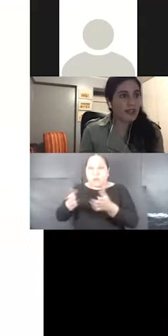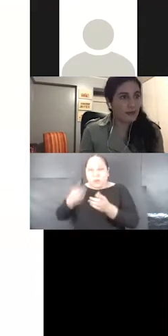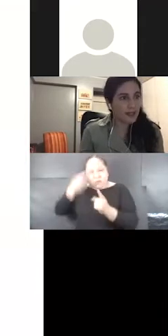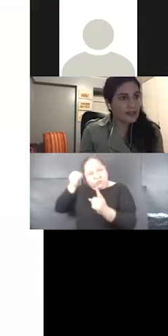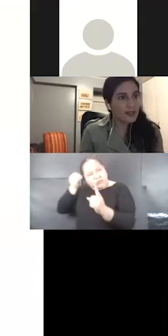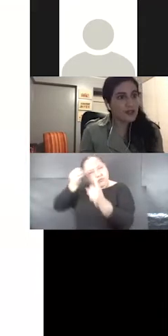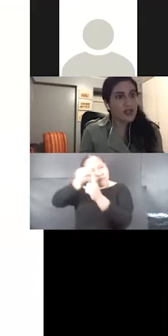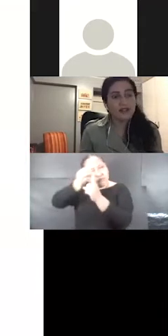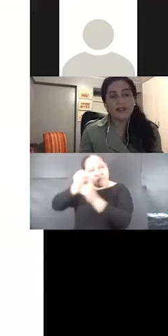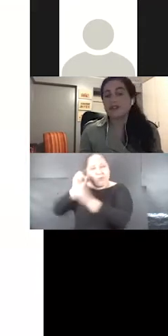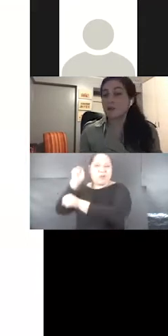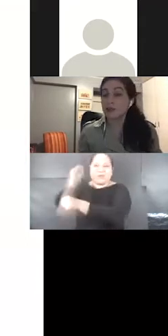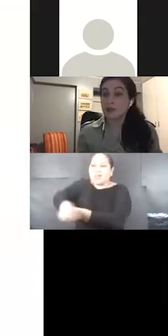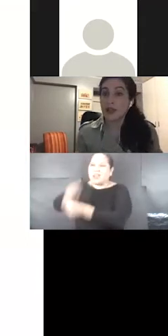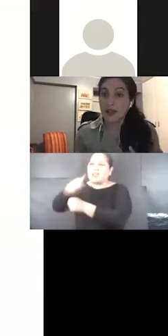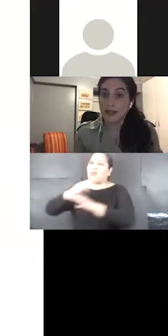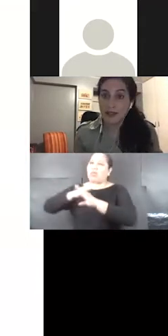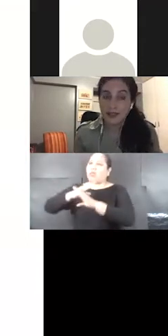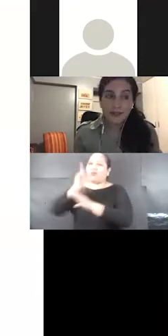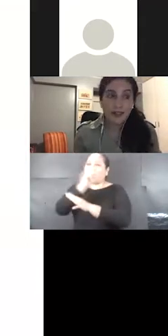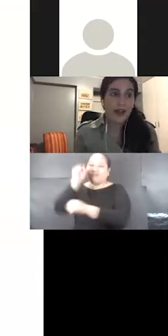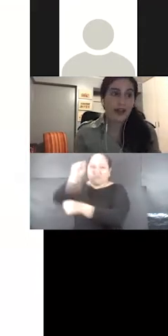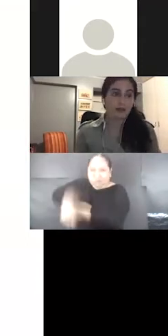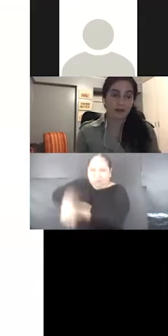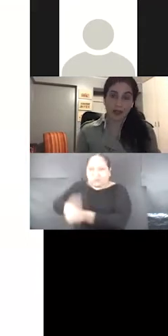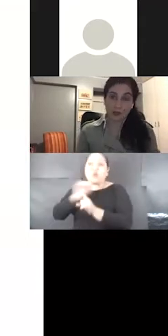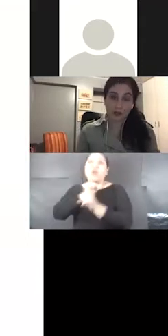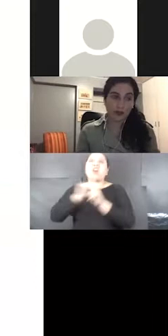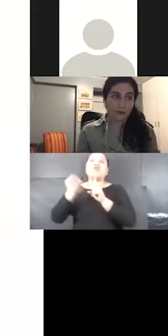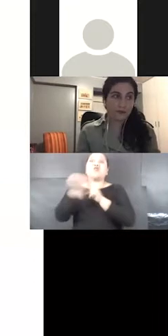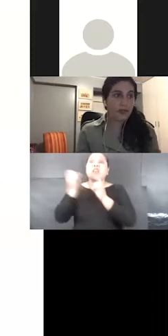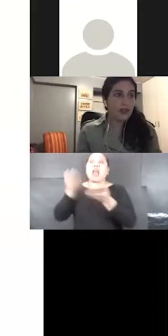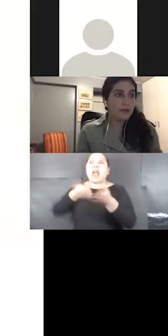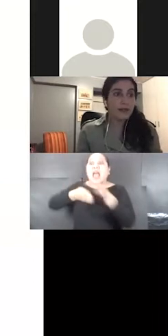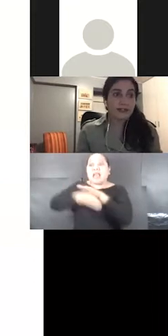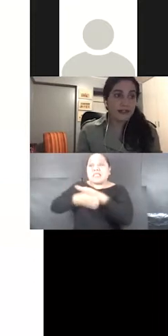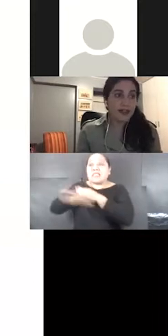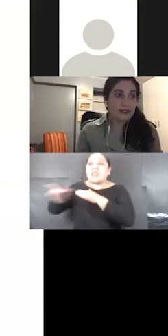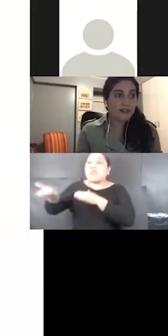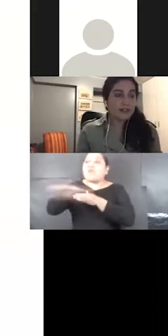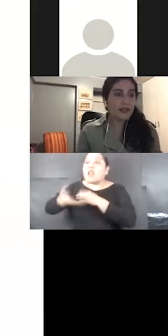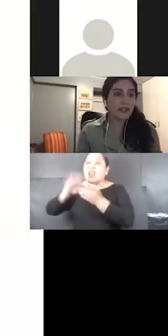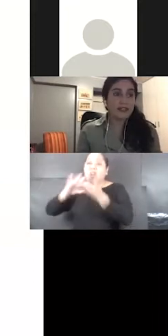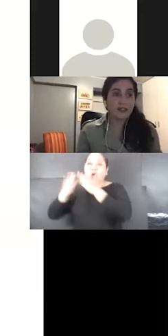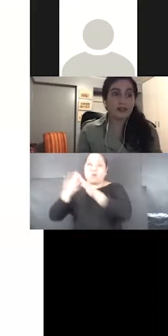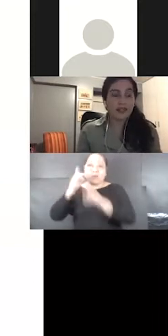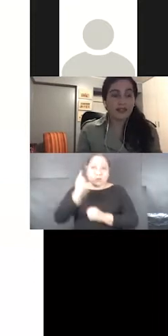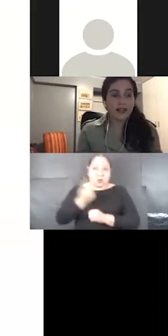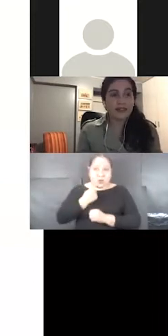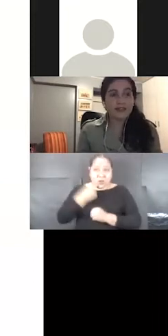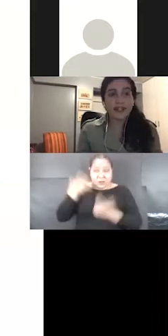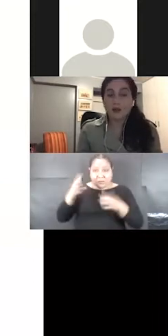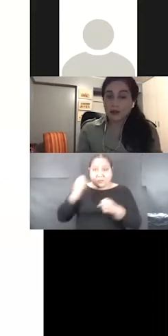romper esas barreras de la sociedad y hacer una sociedad accesible a la comunidad sorda. Vienen trabajando, haciendo